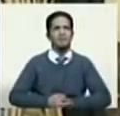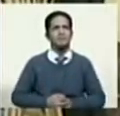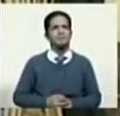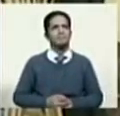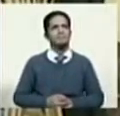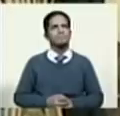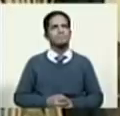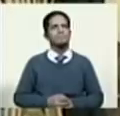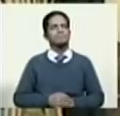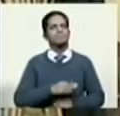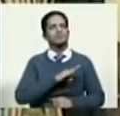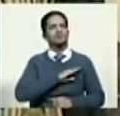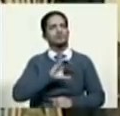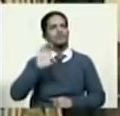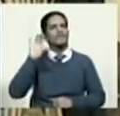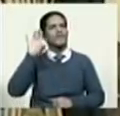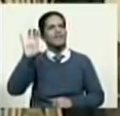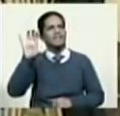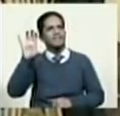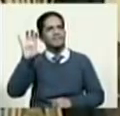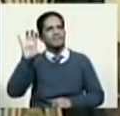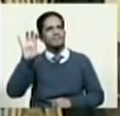La soberanía nacional